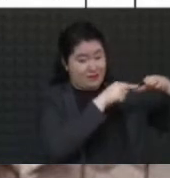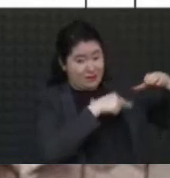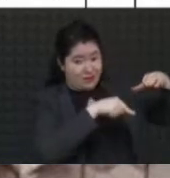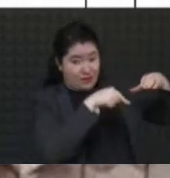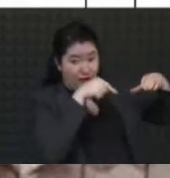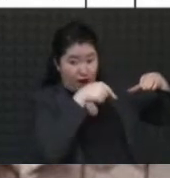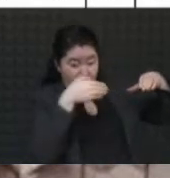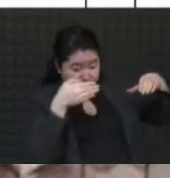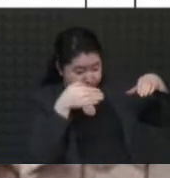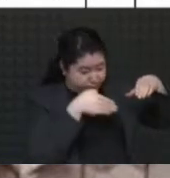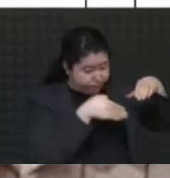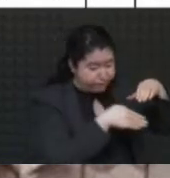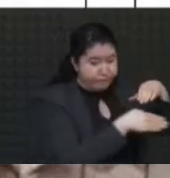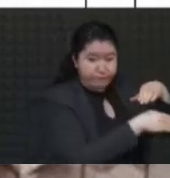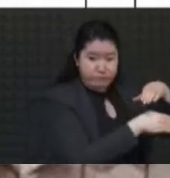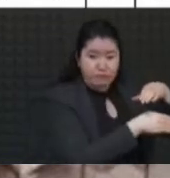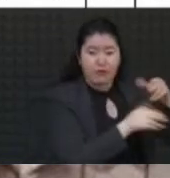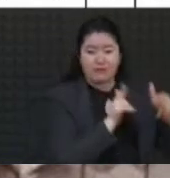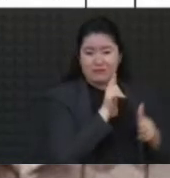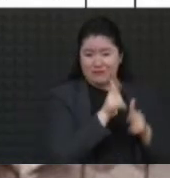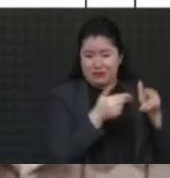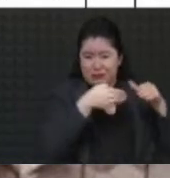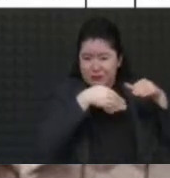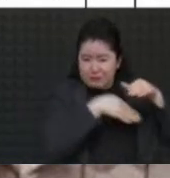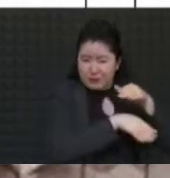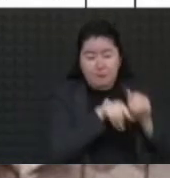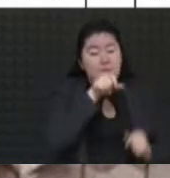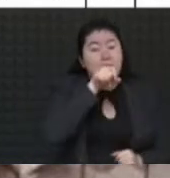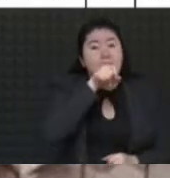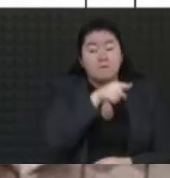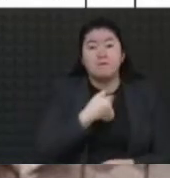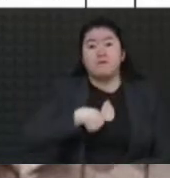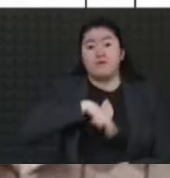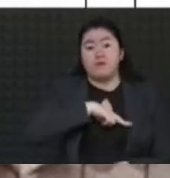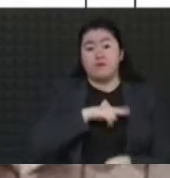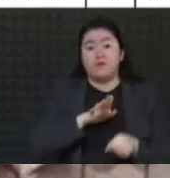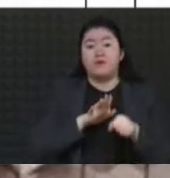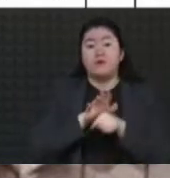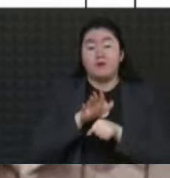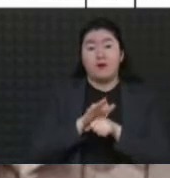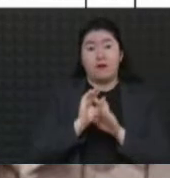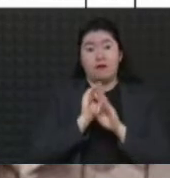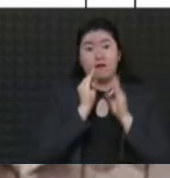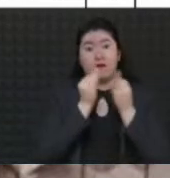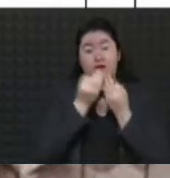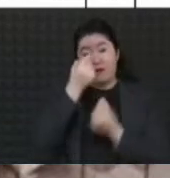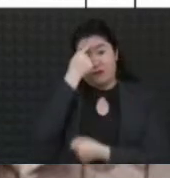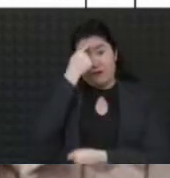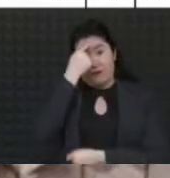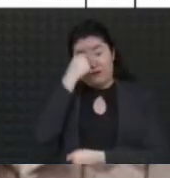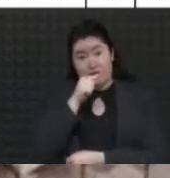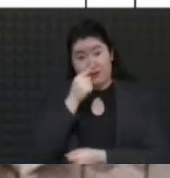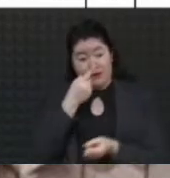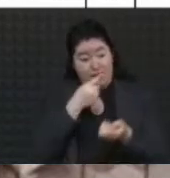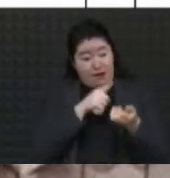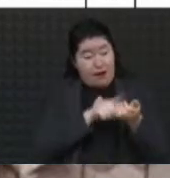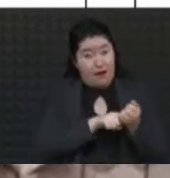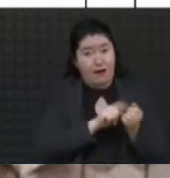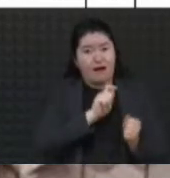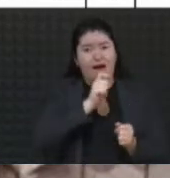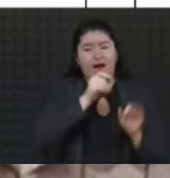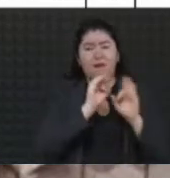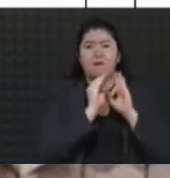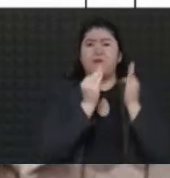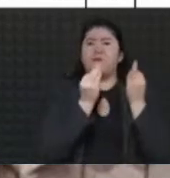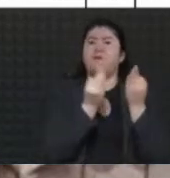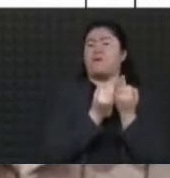haciendo, siguiendo las notas técnicas, es calas para determinar granulometría, es decir, tamaños